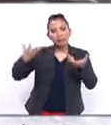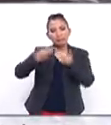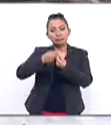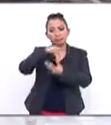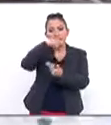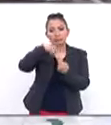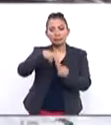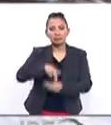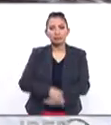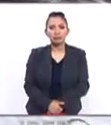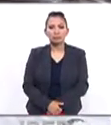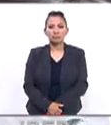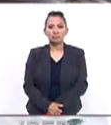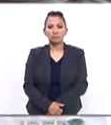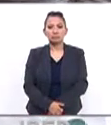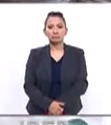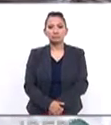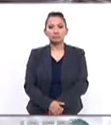integración regional.